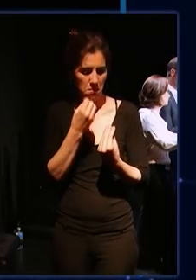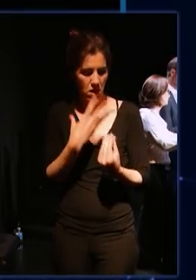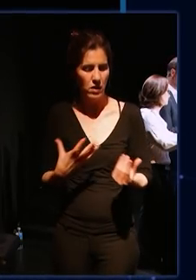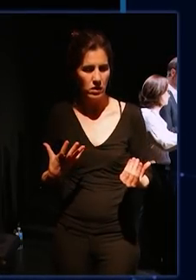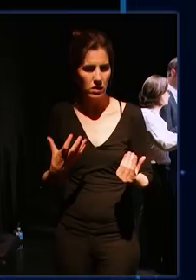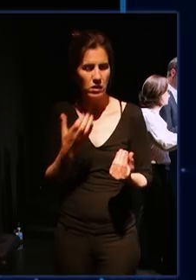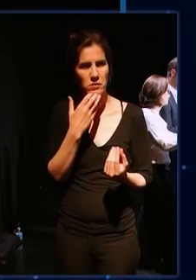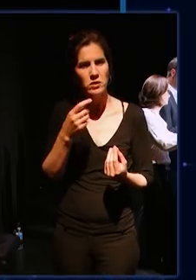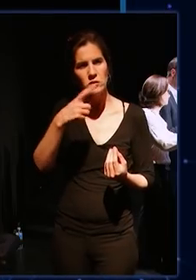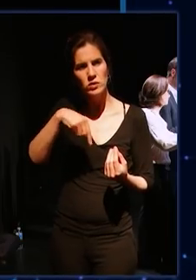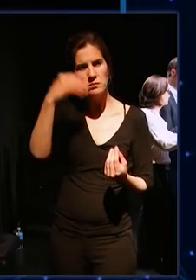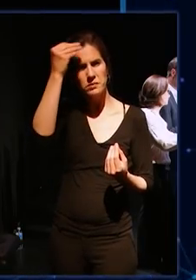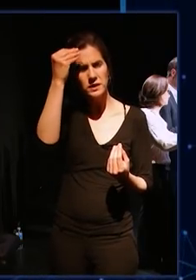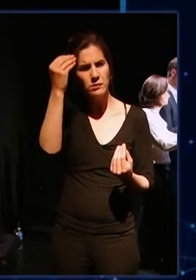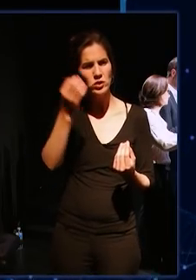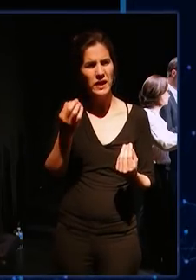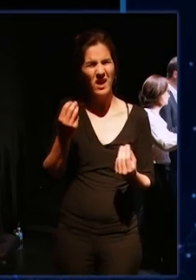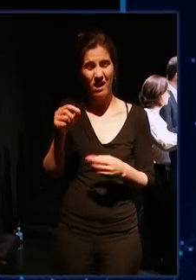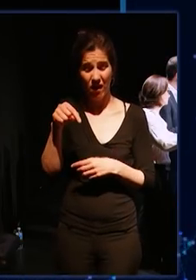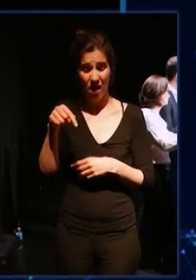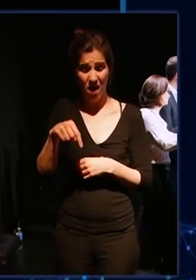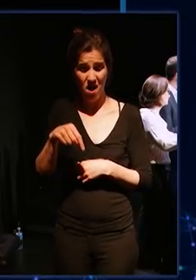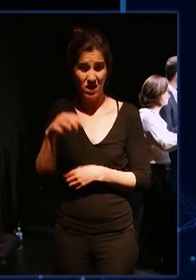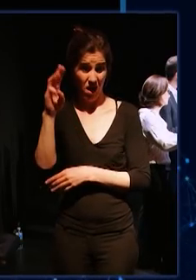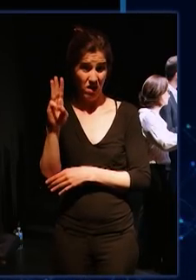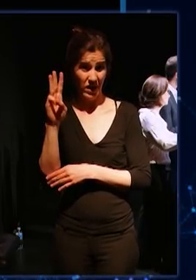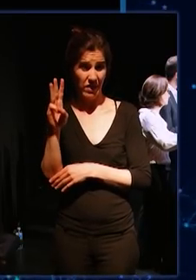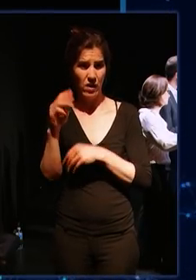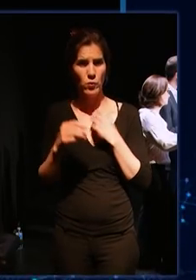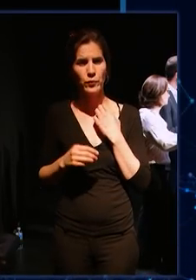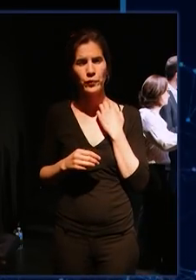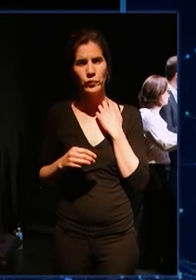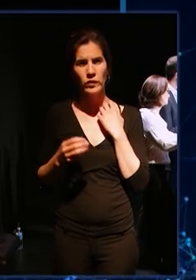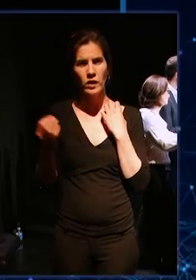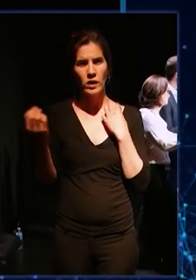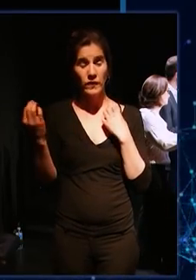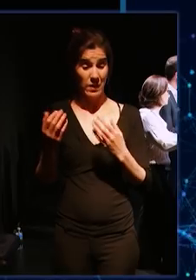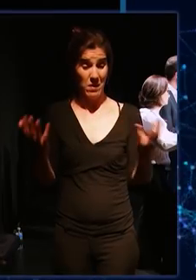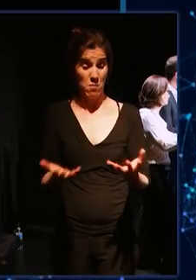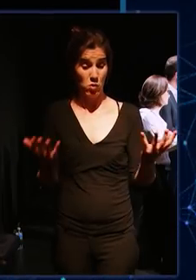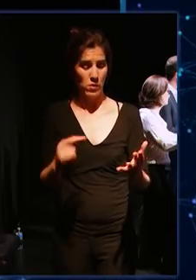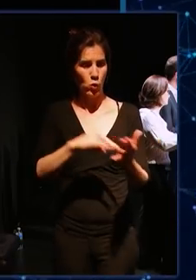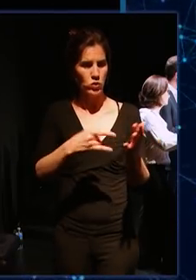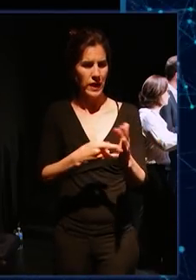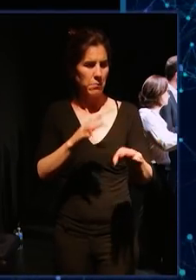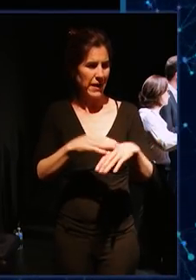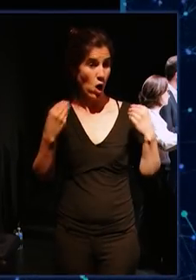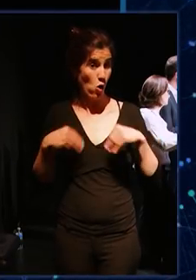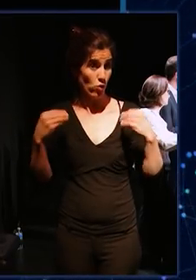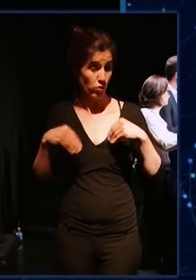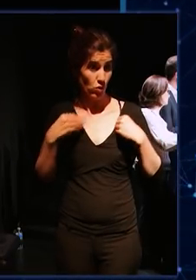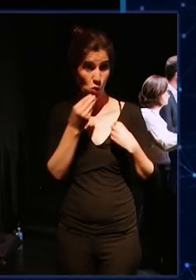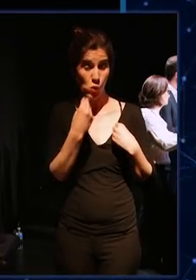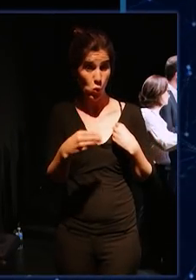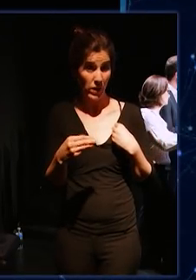Mire, nosotros creemos que en Cardedeu hay que realmente promover un plan de ocio juvenil